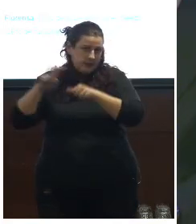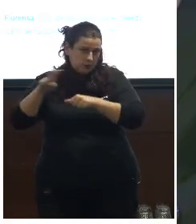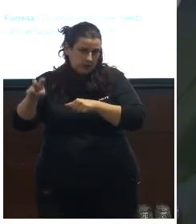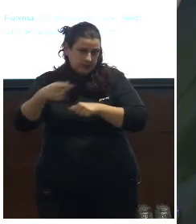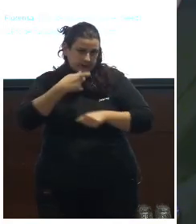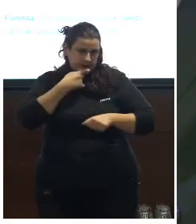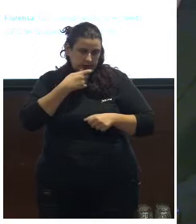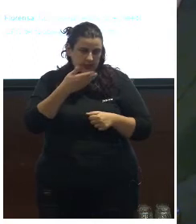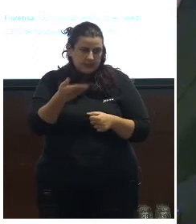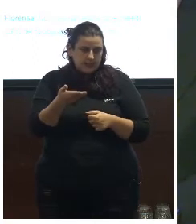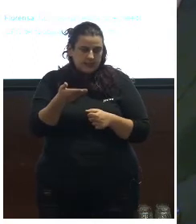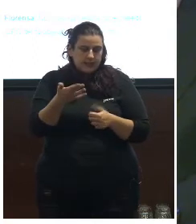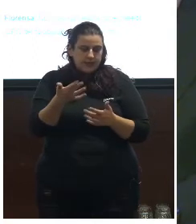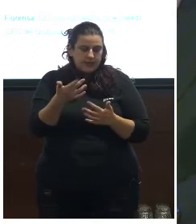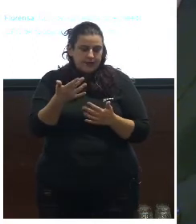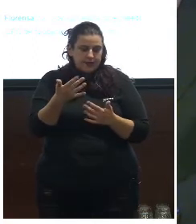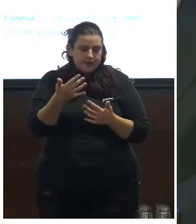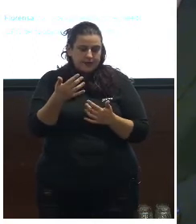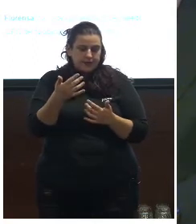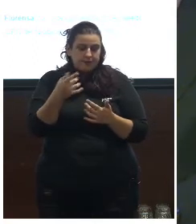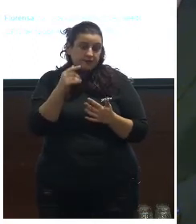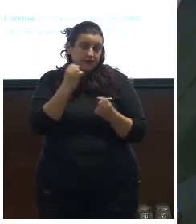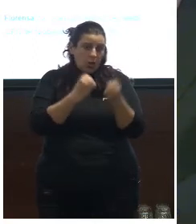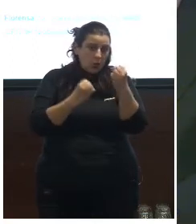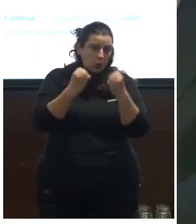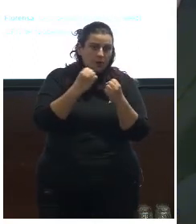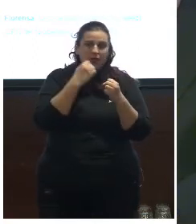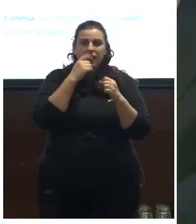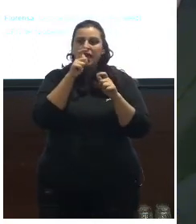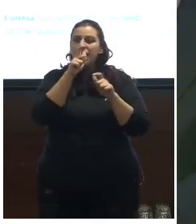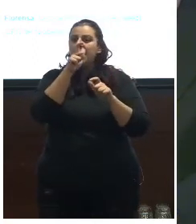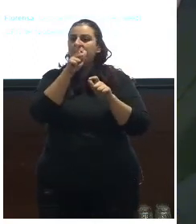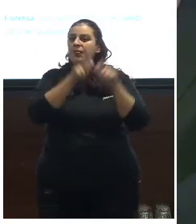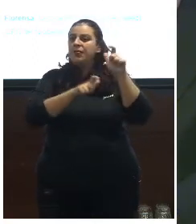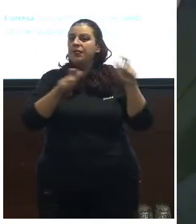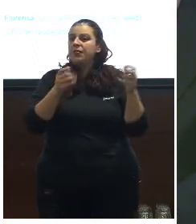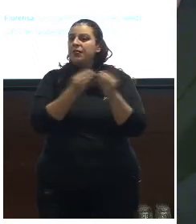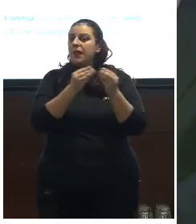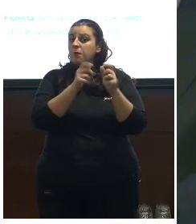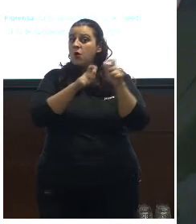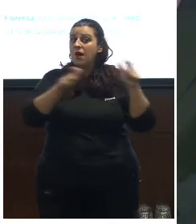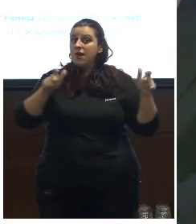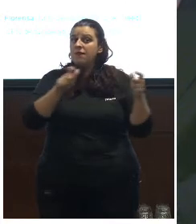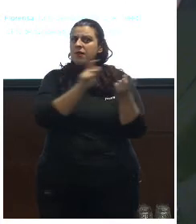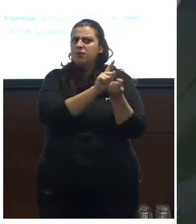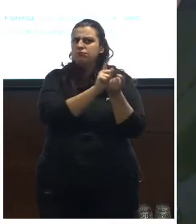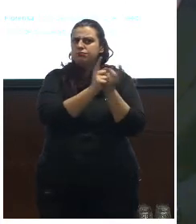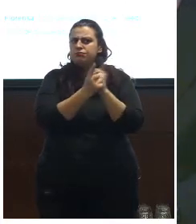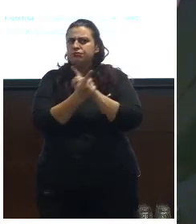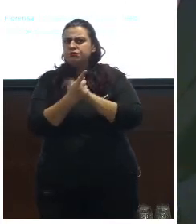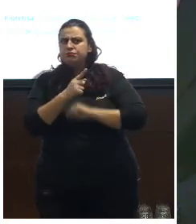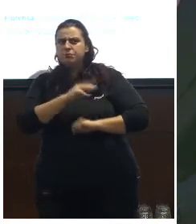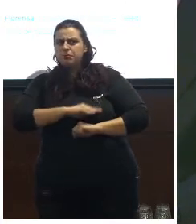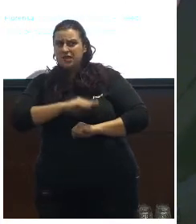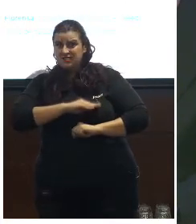¿no? Detrás de la silver economy, detrás del cambio demográfico que viene ya desde hace muchos años y que es una constatación para